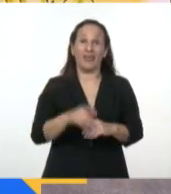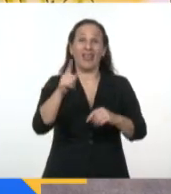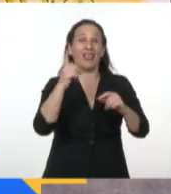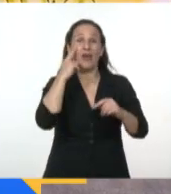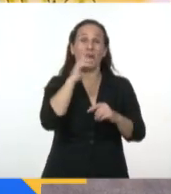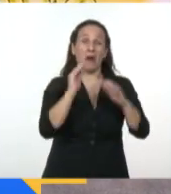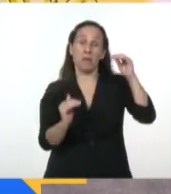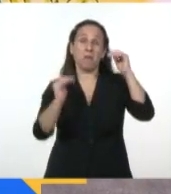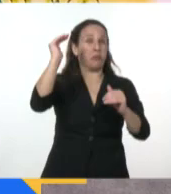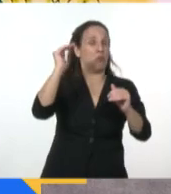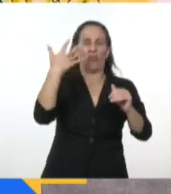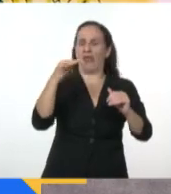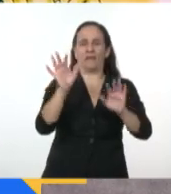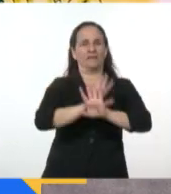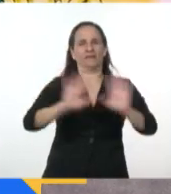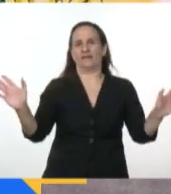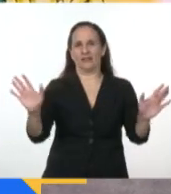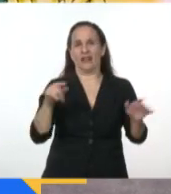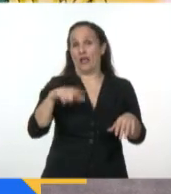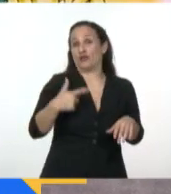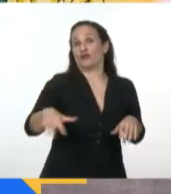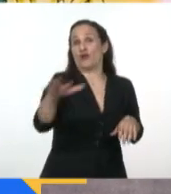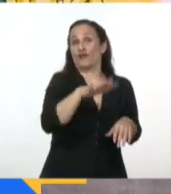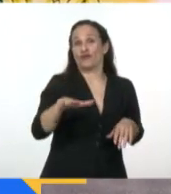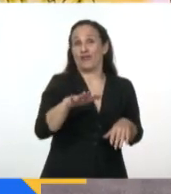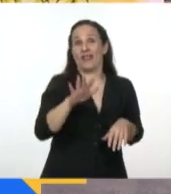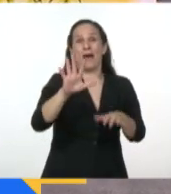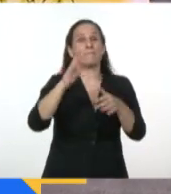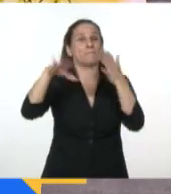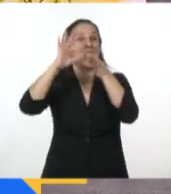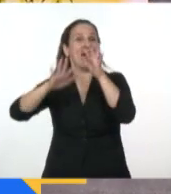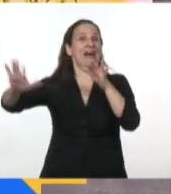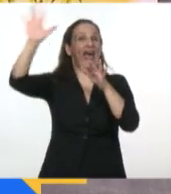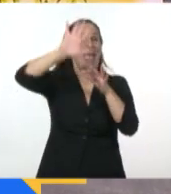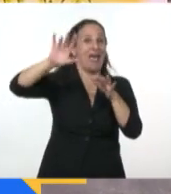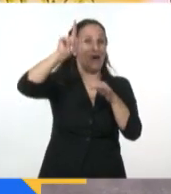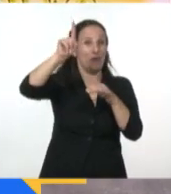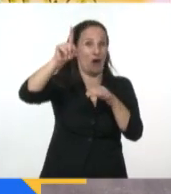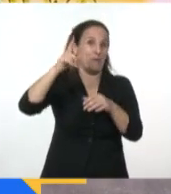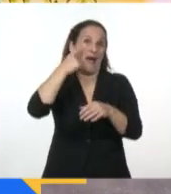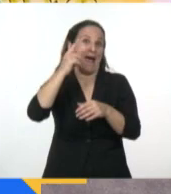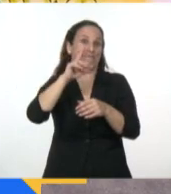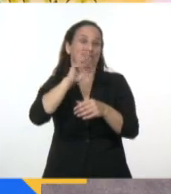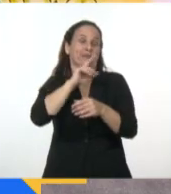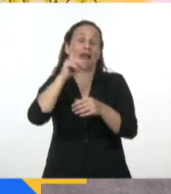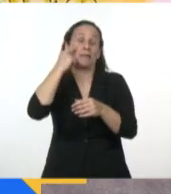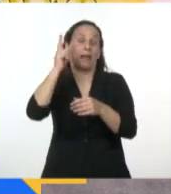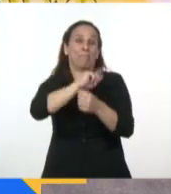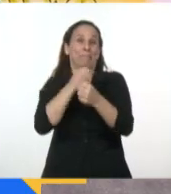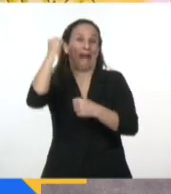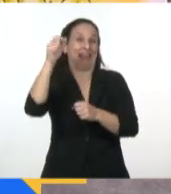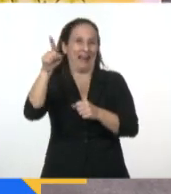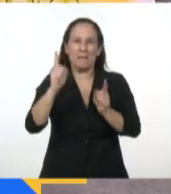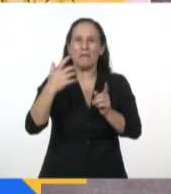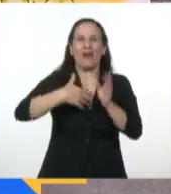desigualdades que son propias de la sociedad europea occidental patriarcal de la que veníamos trabajando las clases